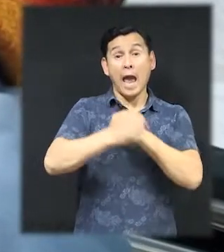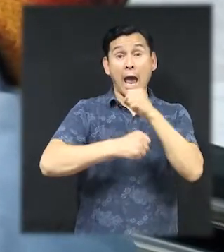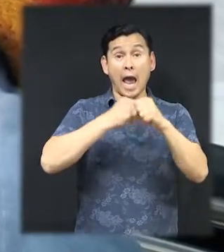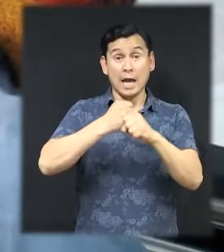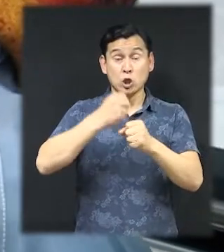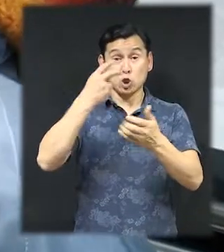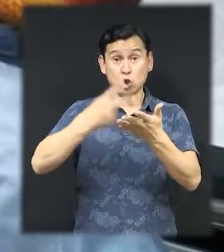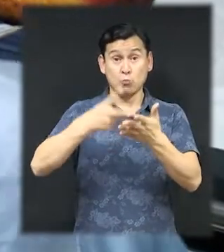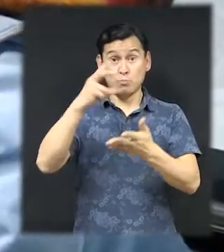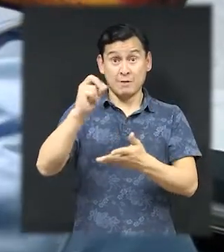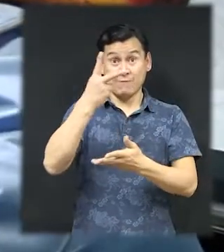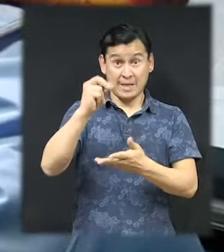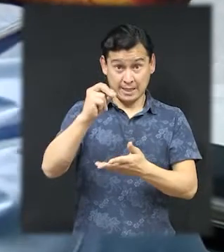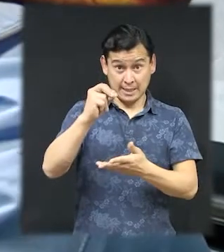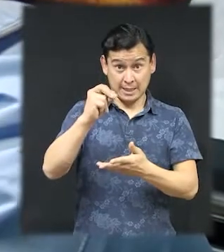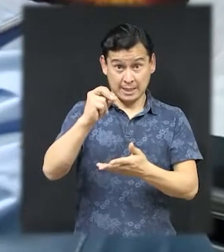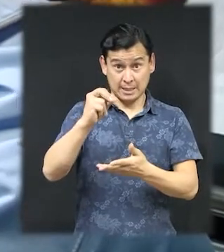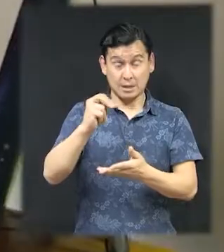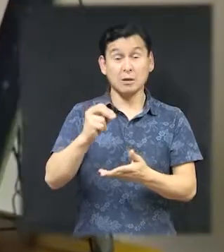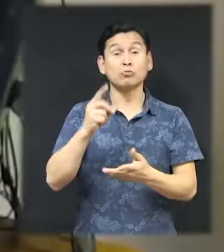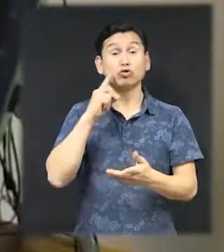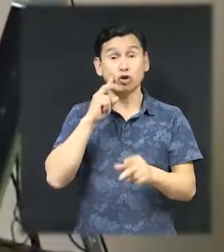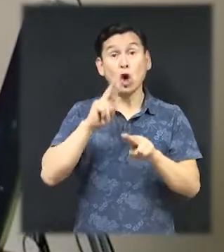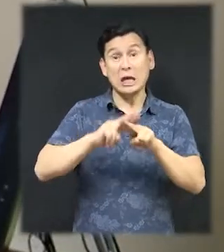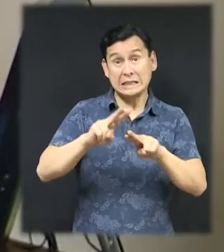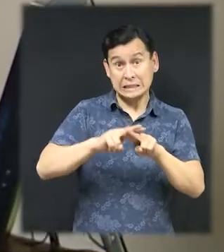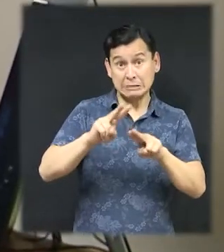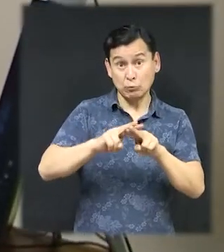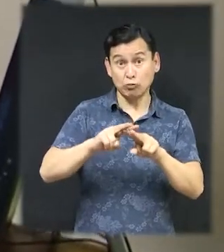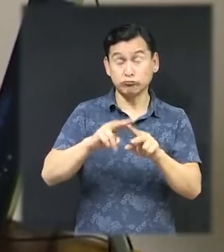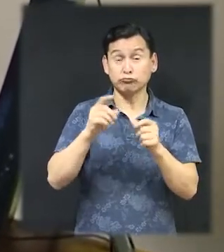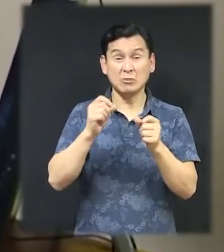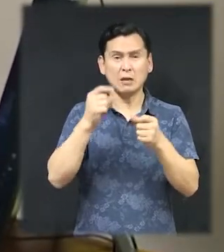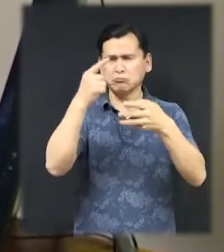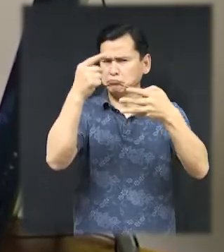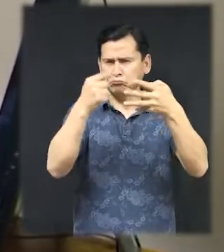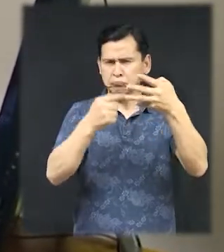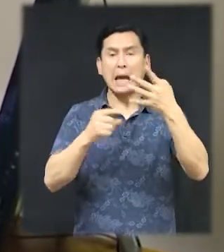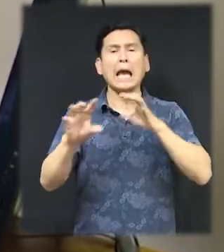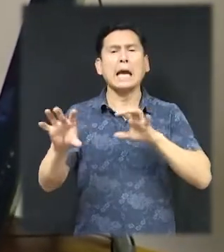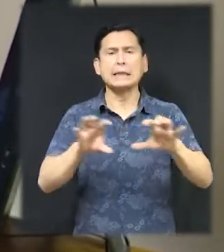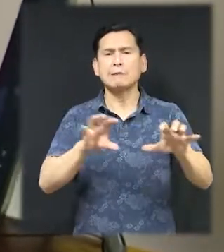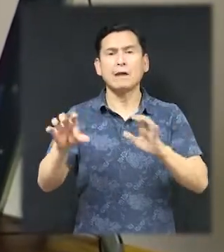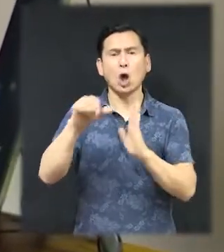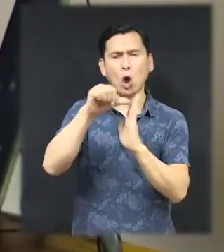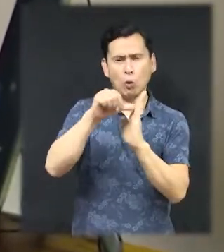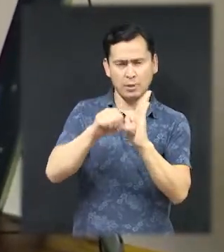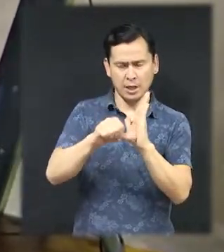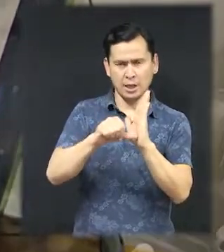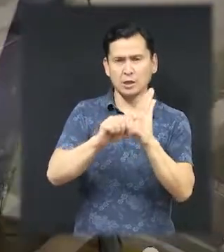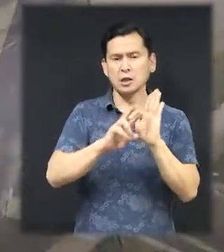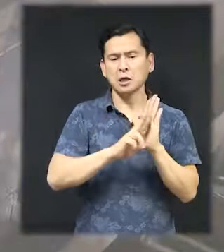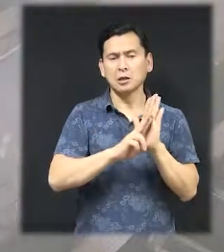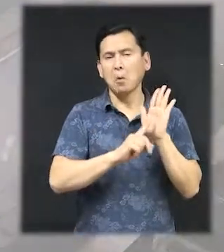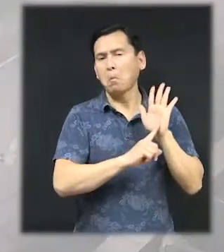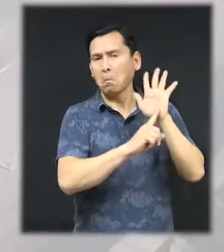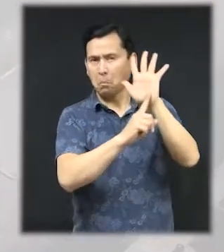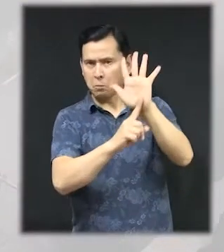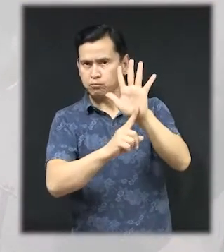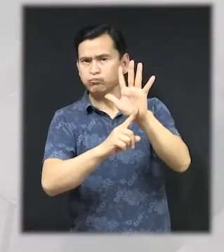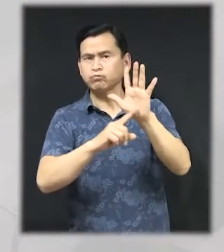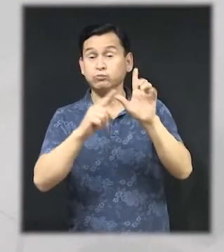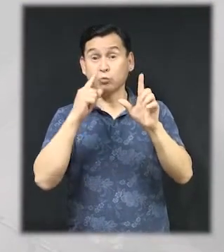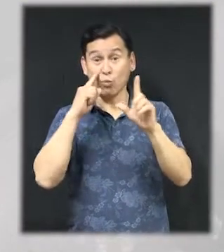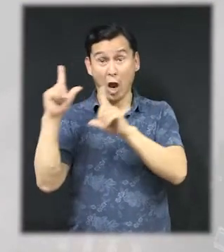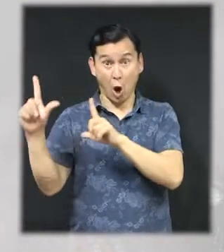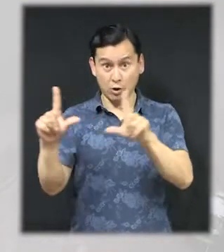abordar. Durante el año 2020, sin embargo, ejecutamos una serie de actividades quirúrgicas